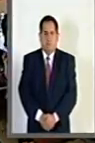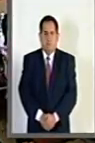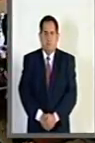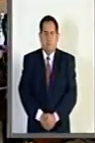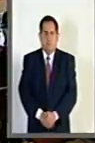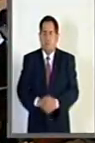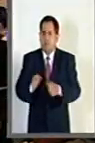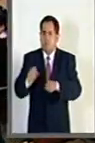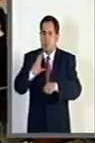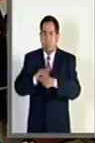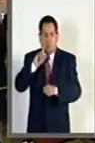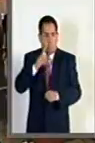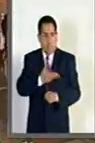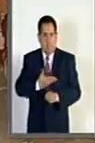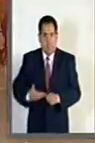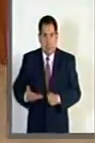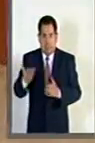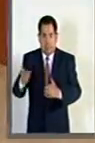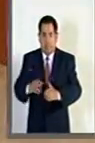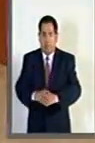Con el permiso de la presidencia,